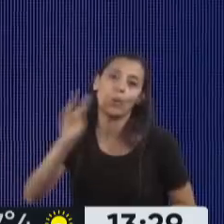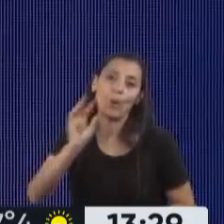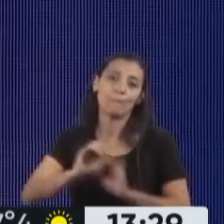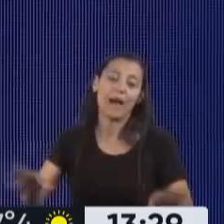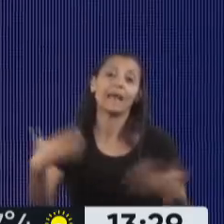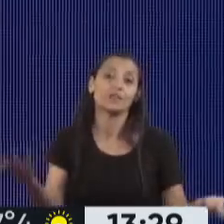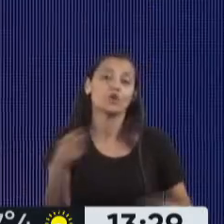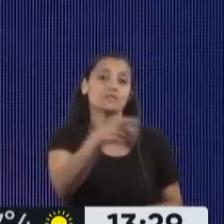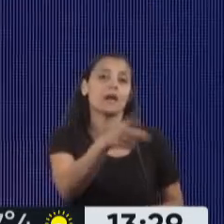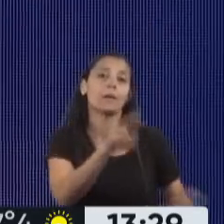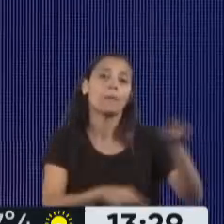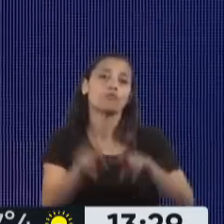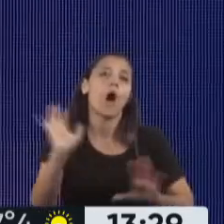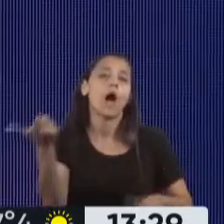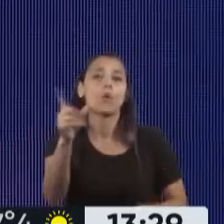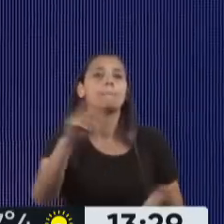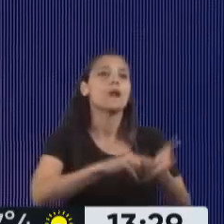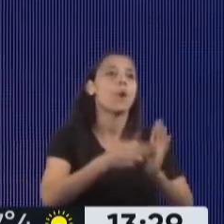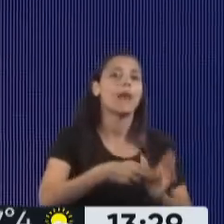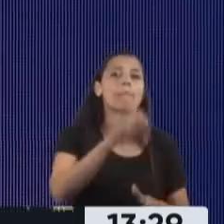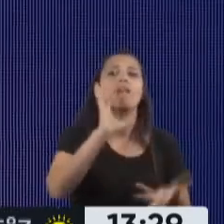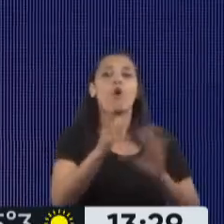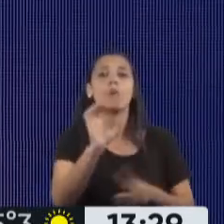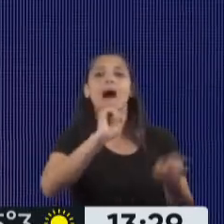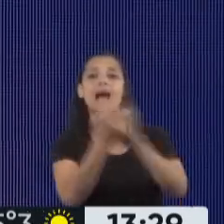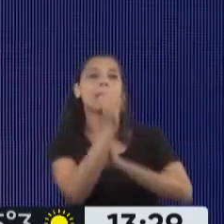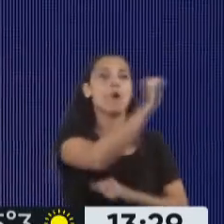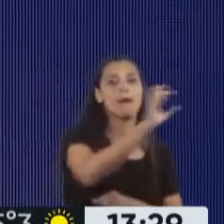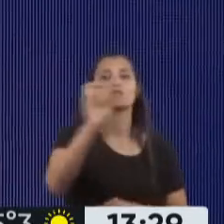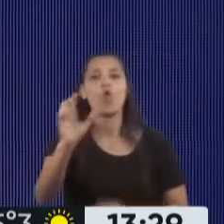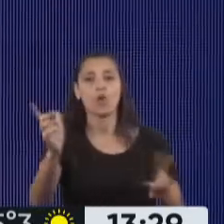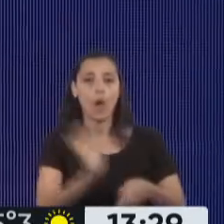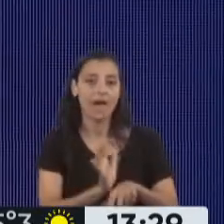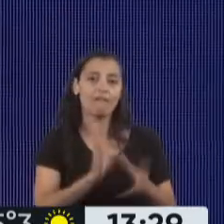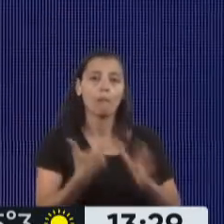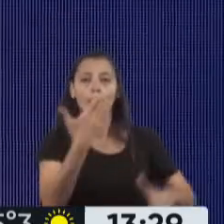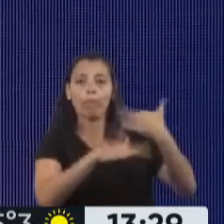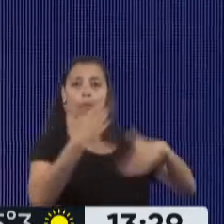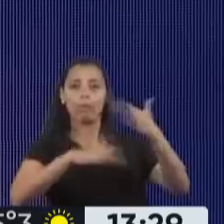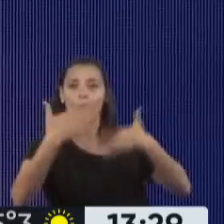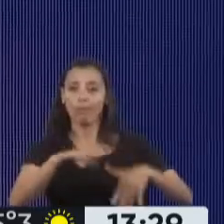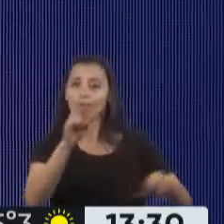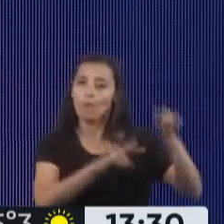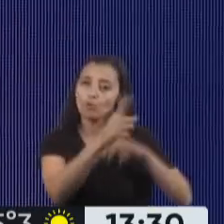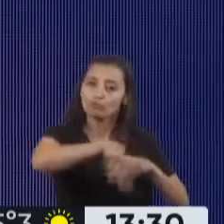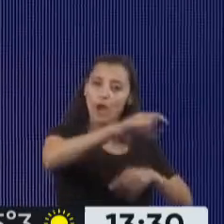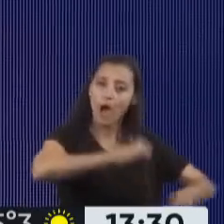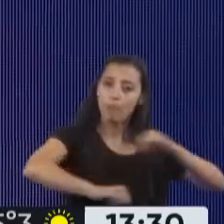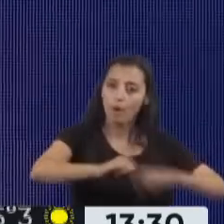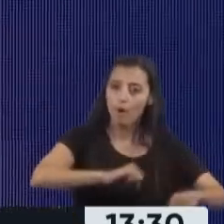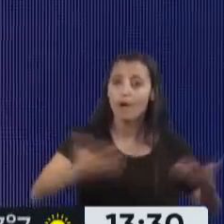pueden venir con, no hay un problema de tipo de cambio real. Es decir, con lo cual, ya digamos